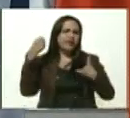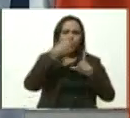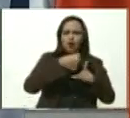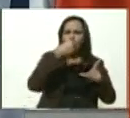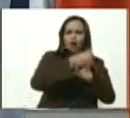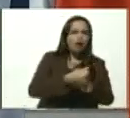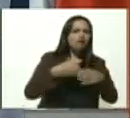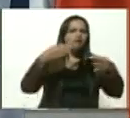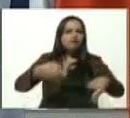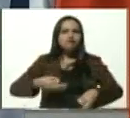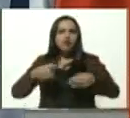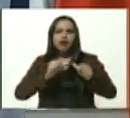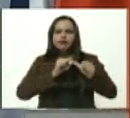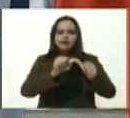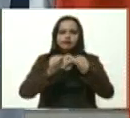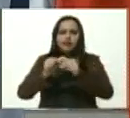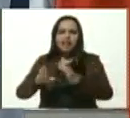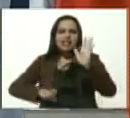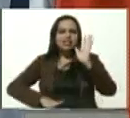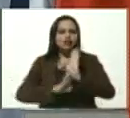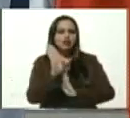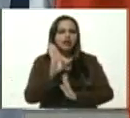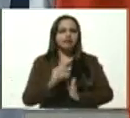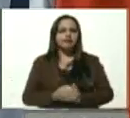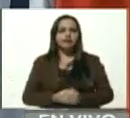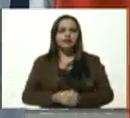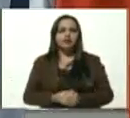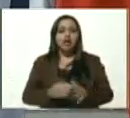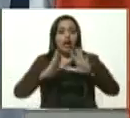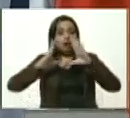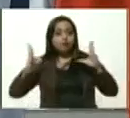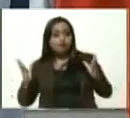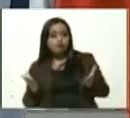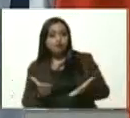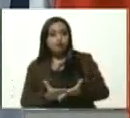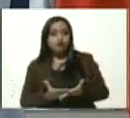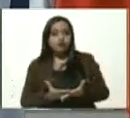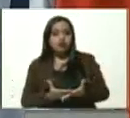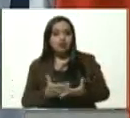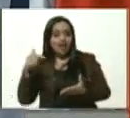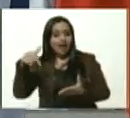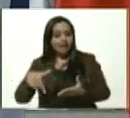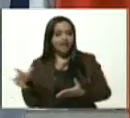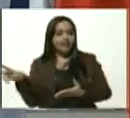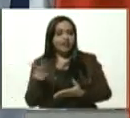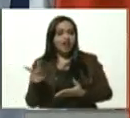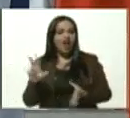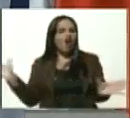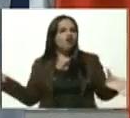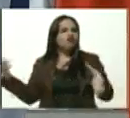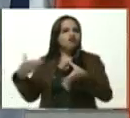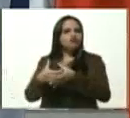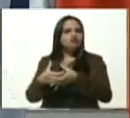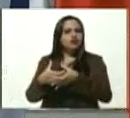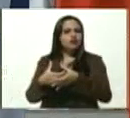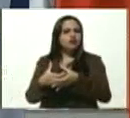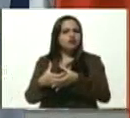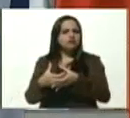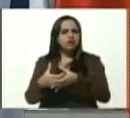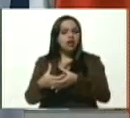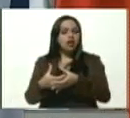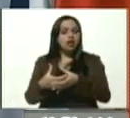continuada, desarrollada a nivel global y local por factores